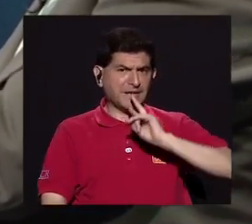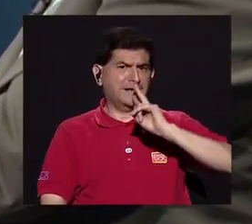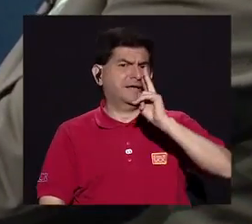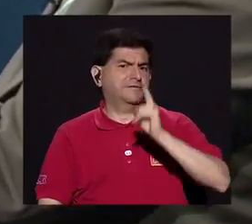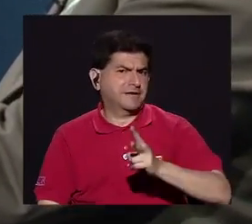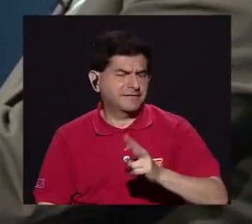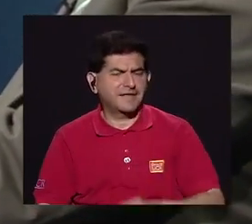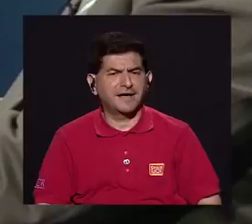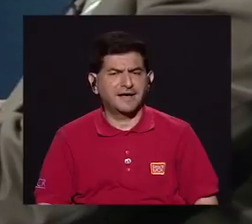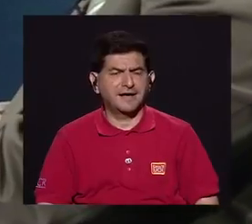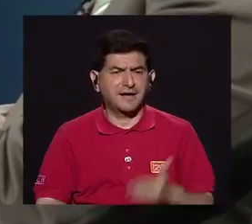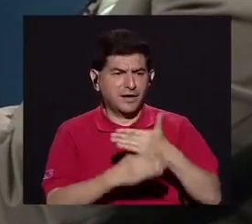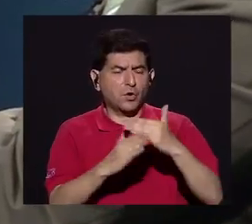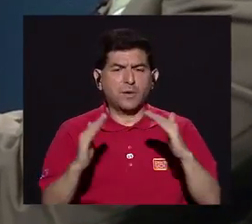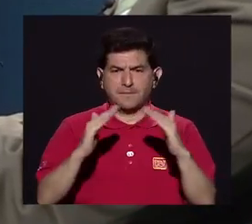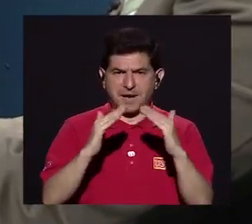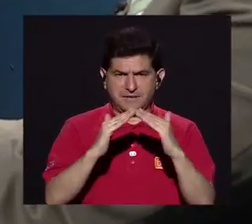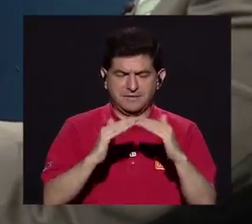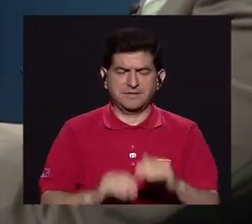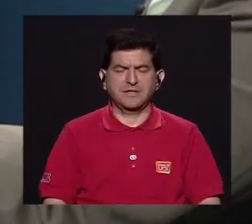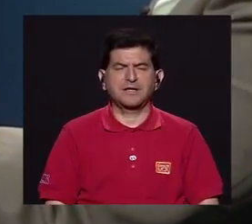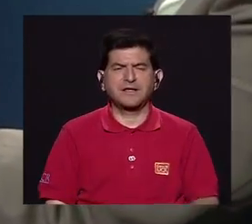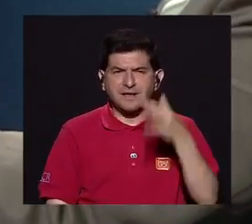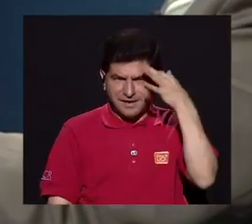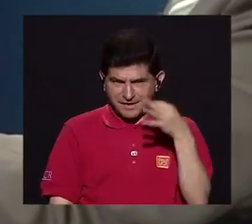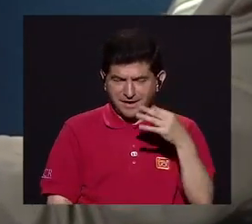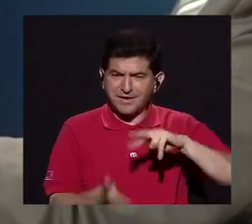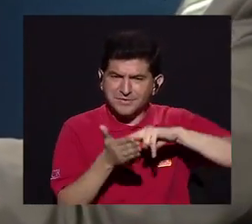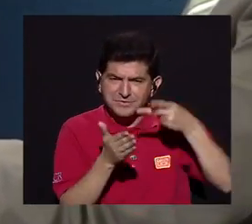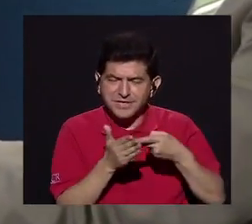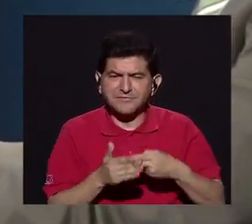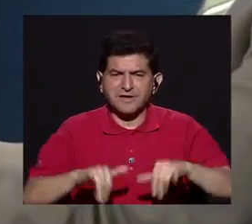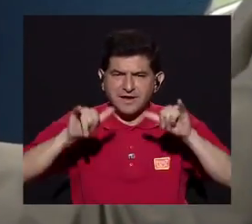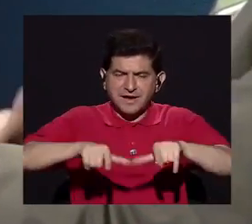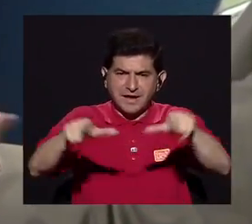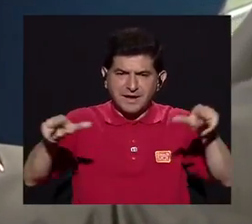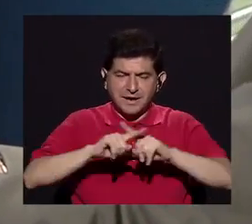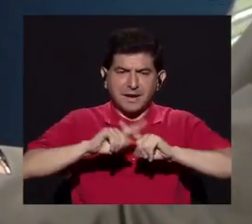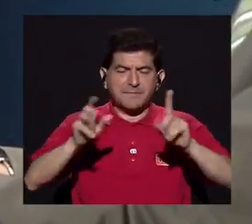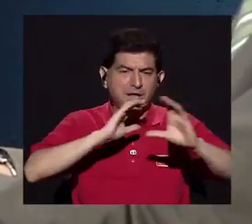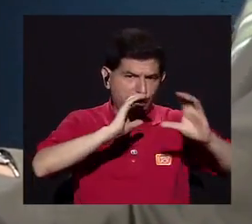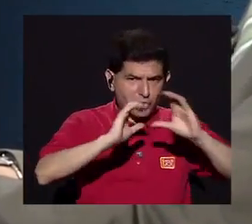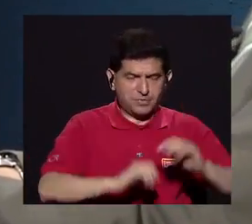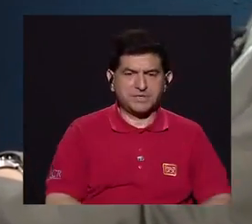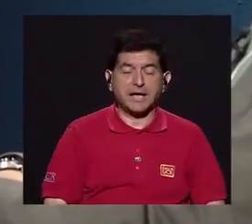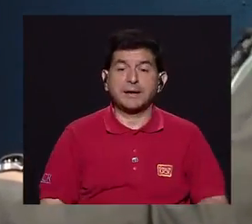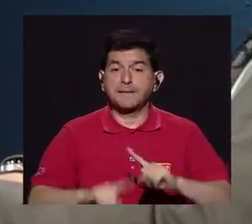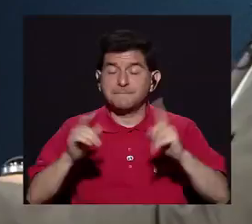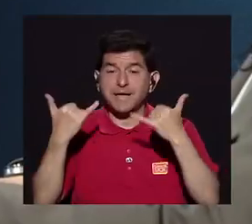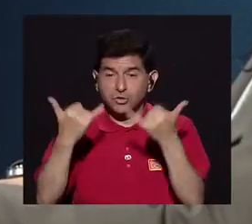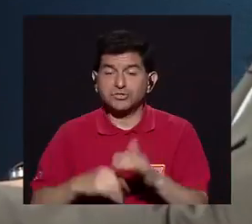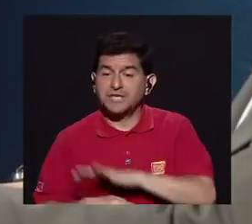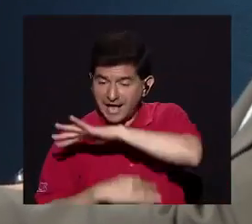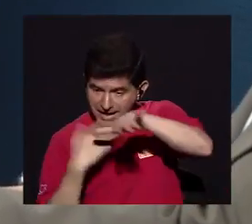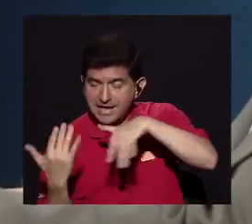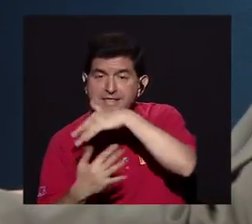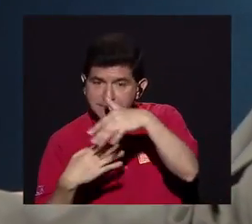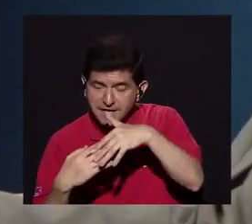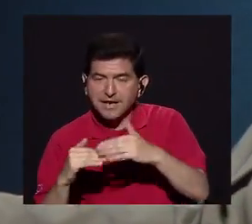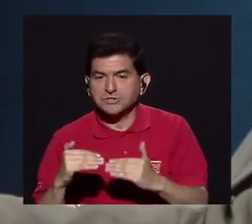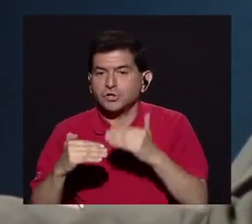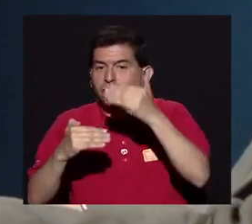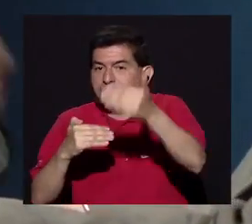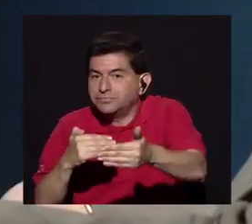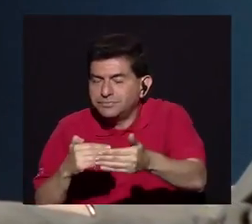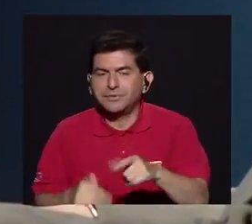Realmente cohabitar o convivir. Para mí cohabitar es estar en un lugar, pero sin comunicación. Convivir es esa